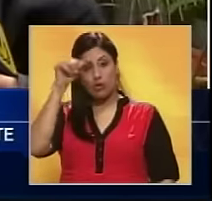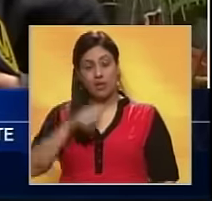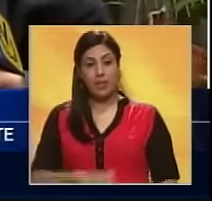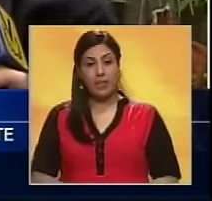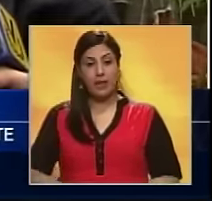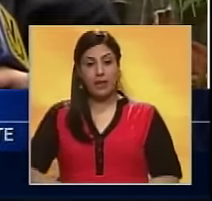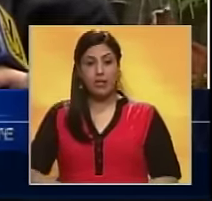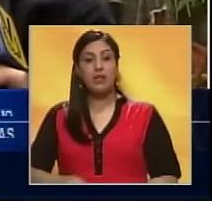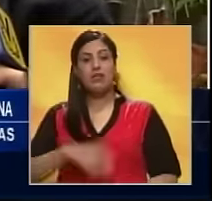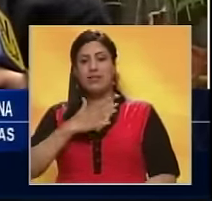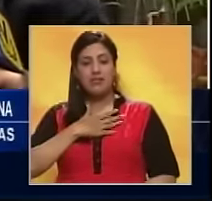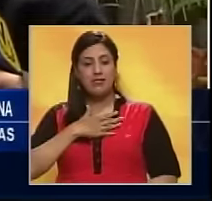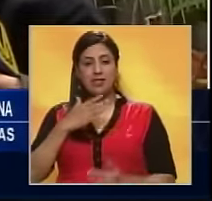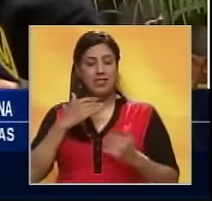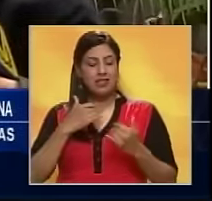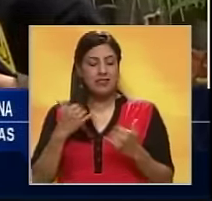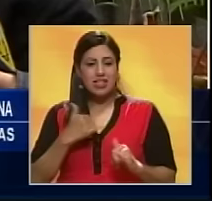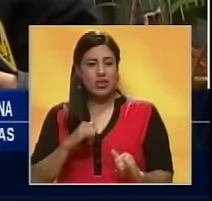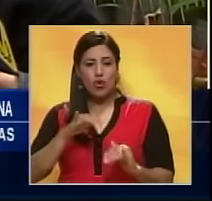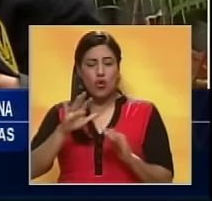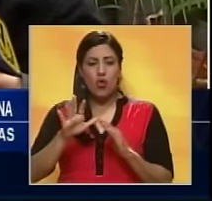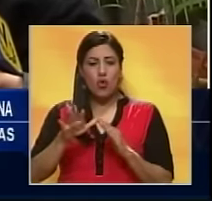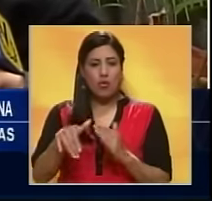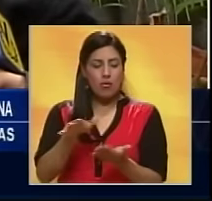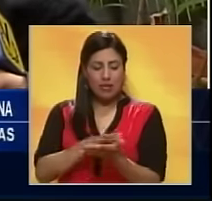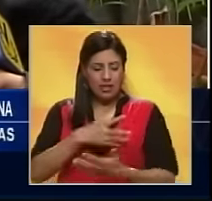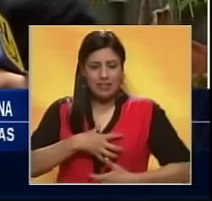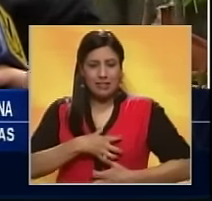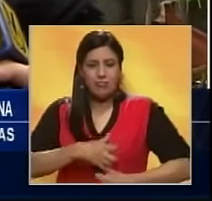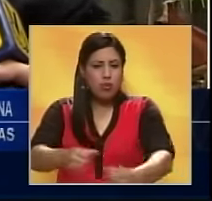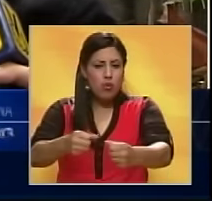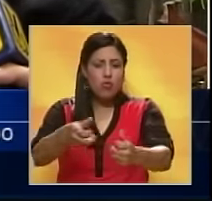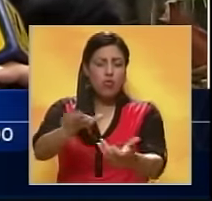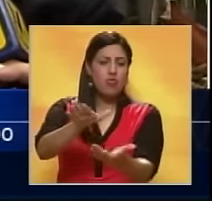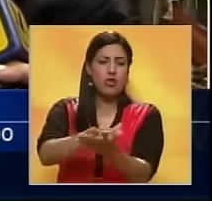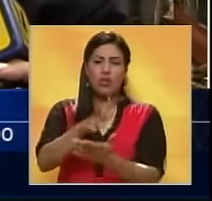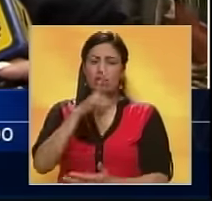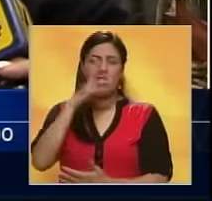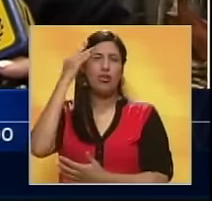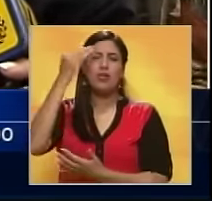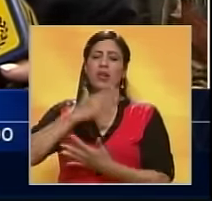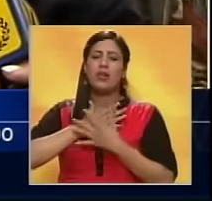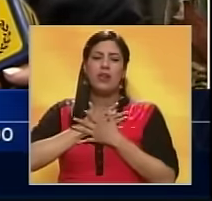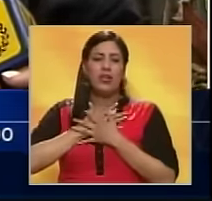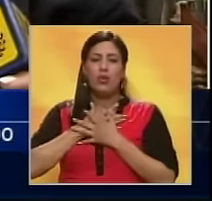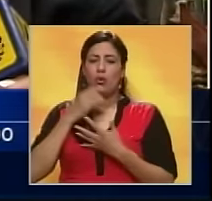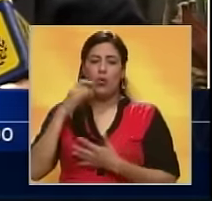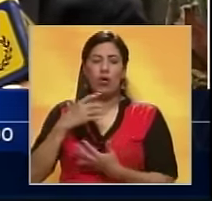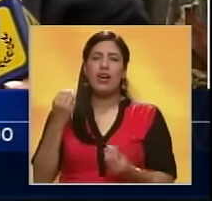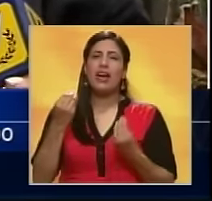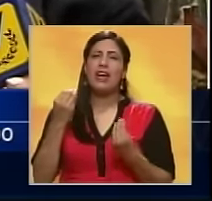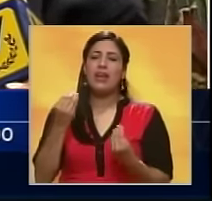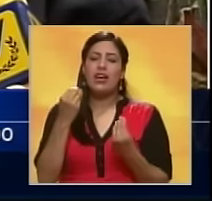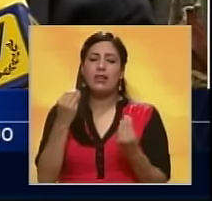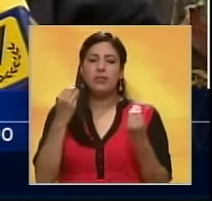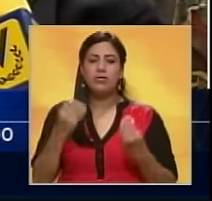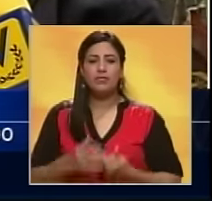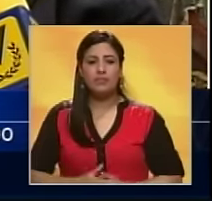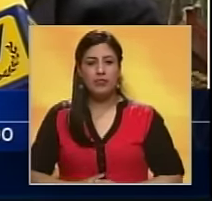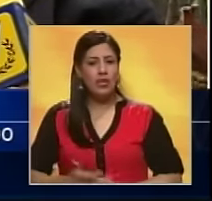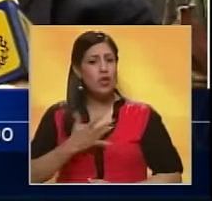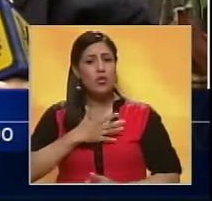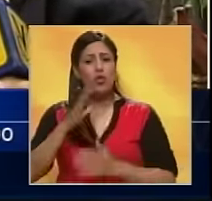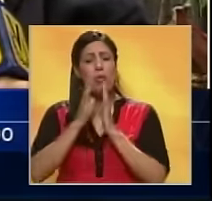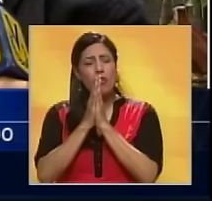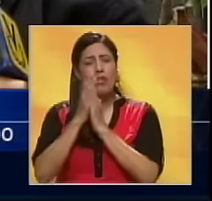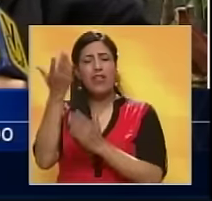Mi hijo era todo para mí, me quitaron mi hijo de mis entrañas. Oh, Dios mío, ¿qué hago? Yo lo que